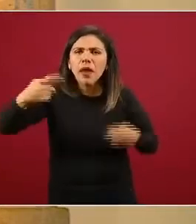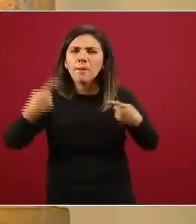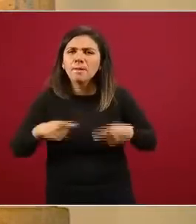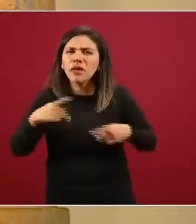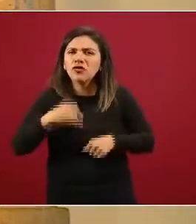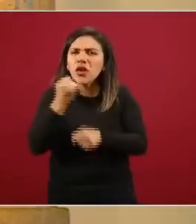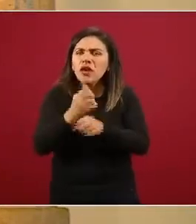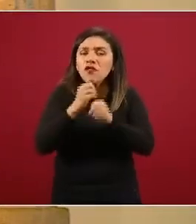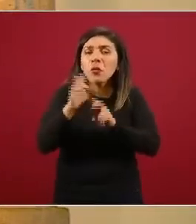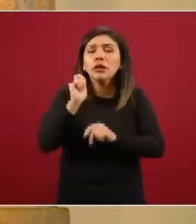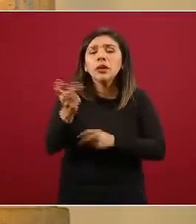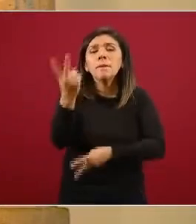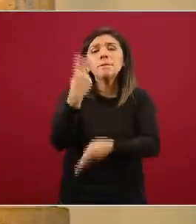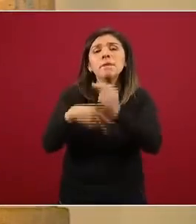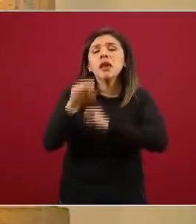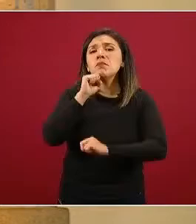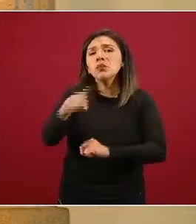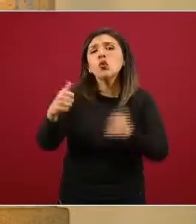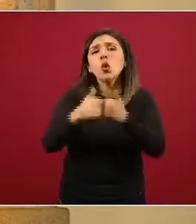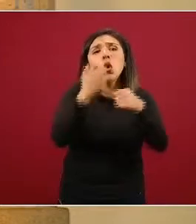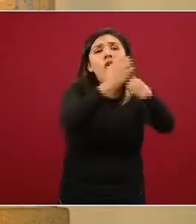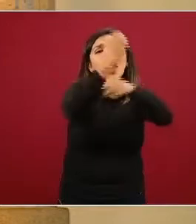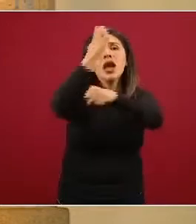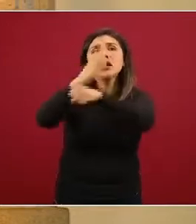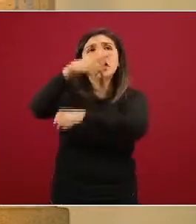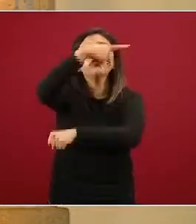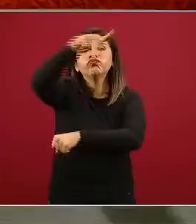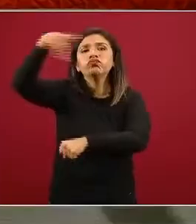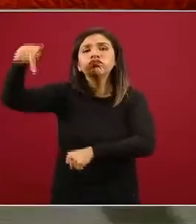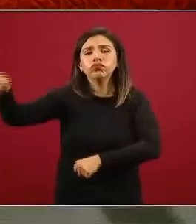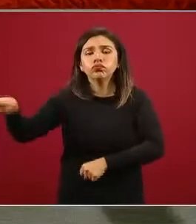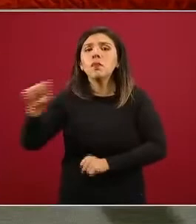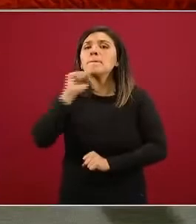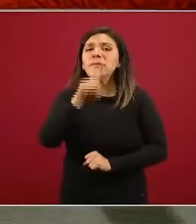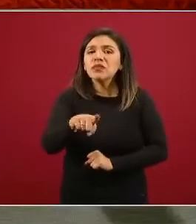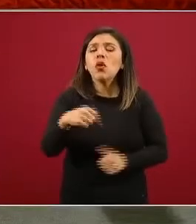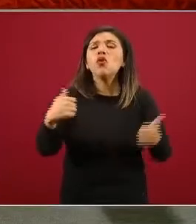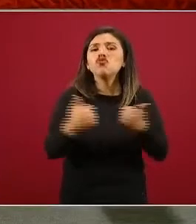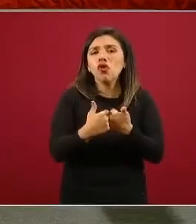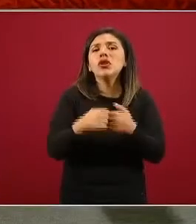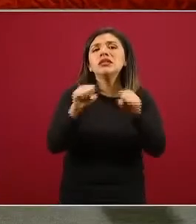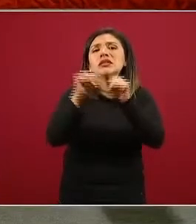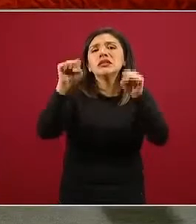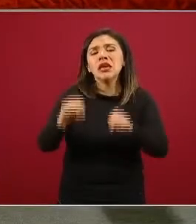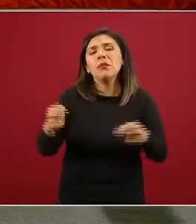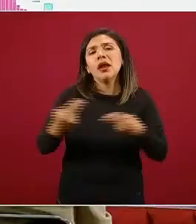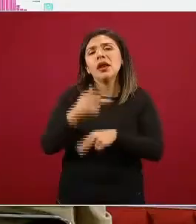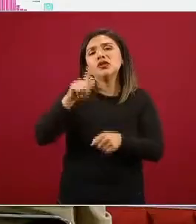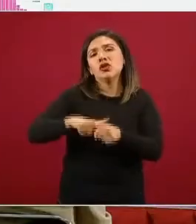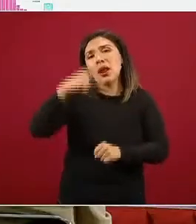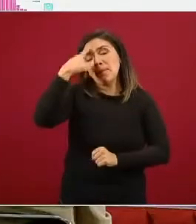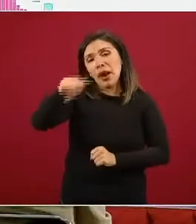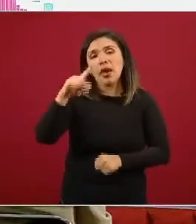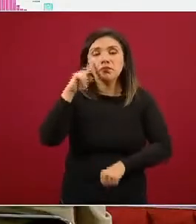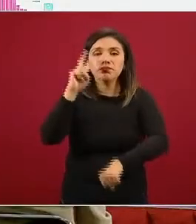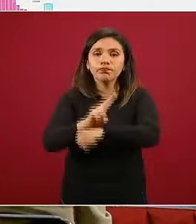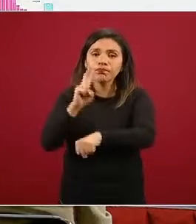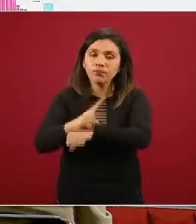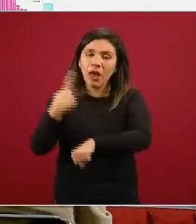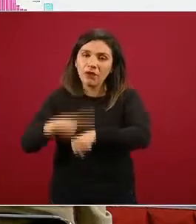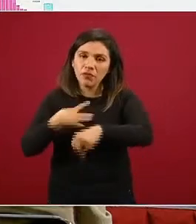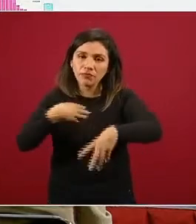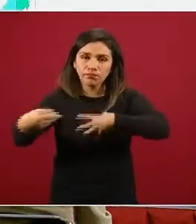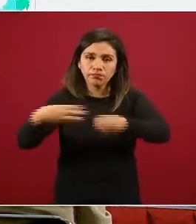datos que se generan en los estados de la República a través del Sistema Nacional de